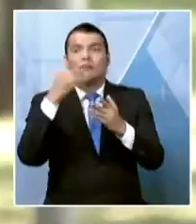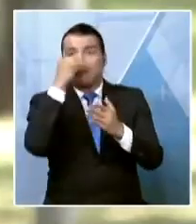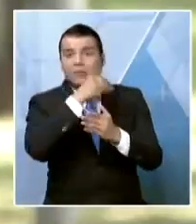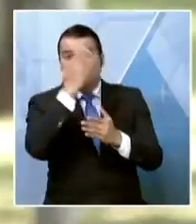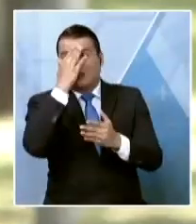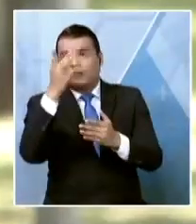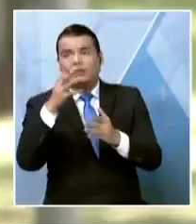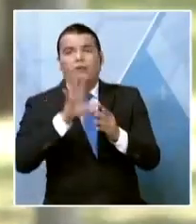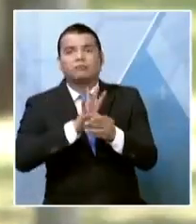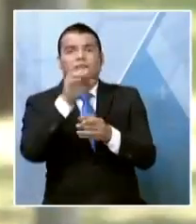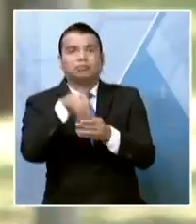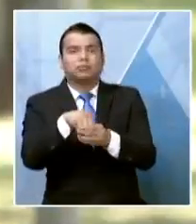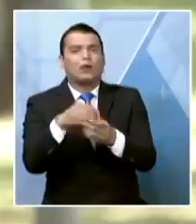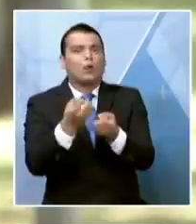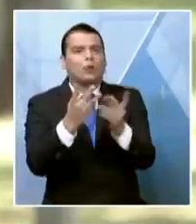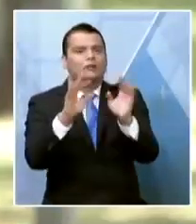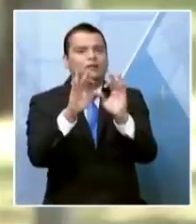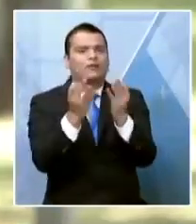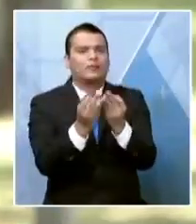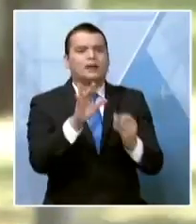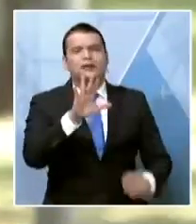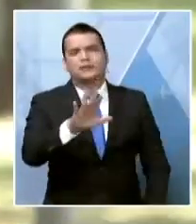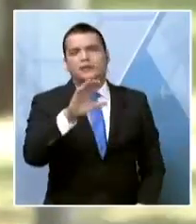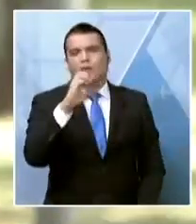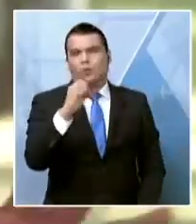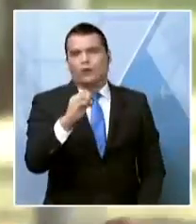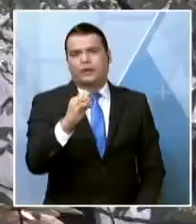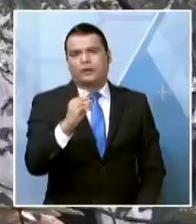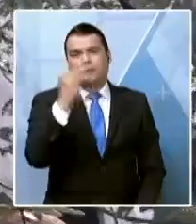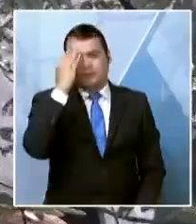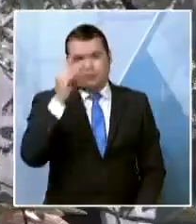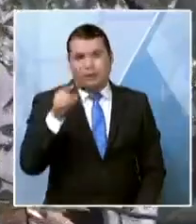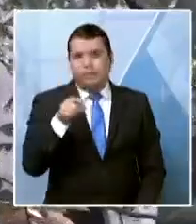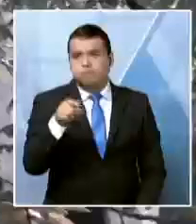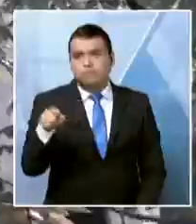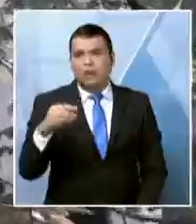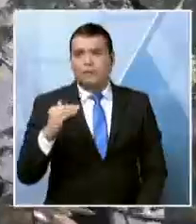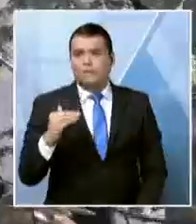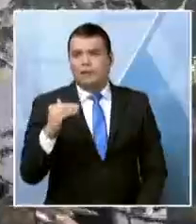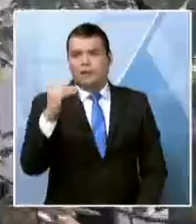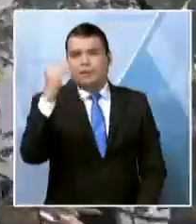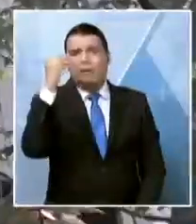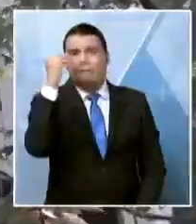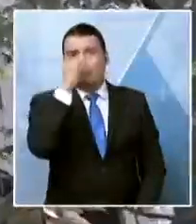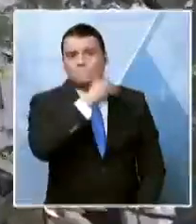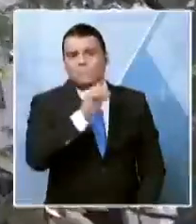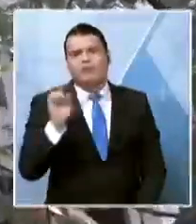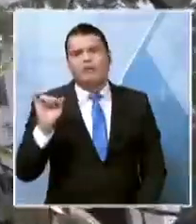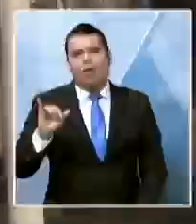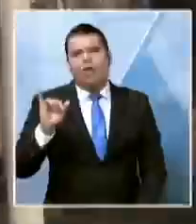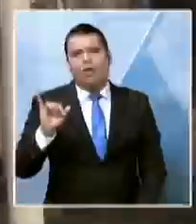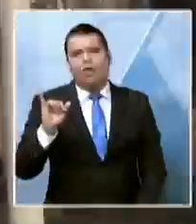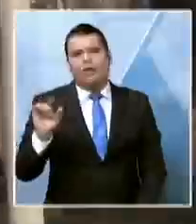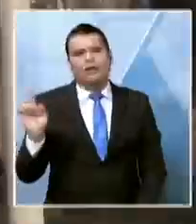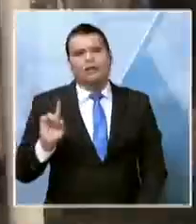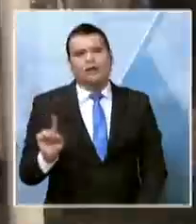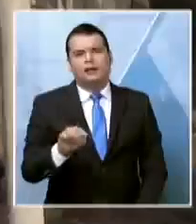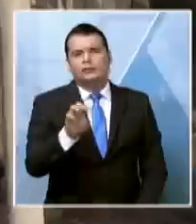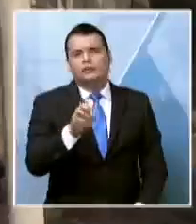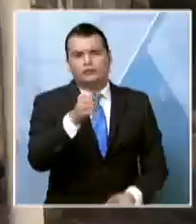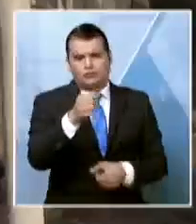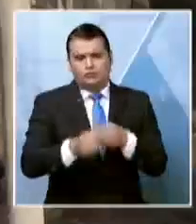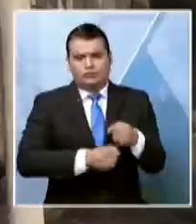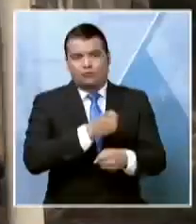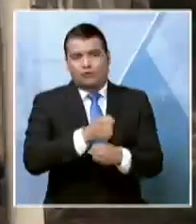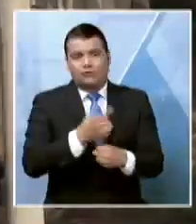llegado a este sector de la capital del Valle a ocupar algunos apartamentos que han estado abandonados por más de 8 años. Ellos